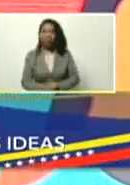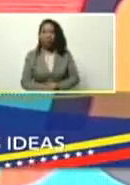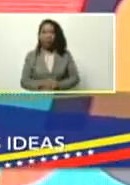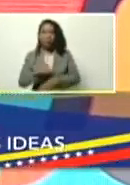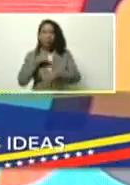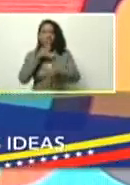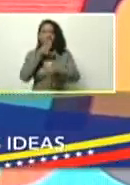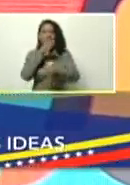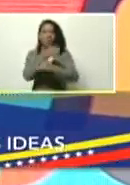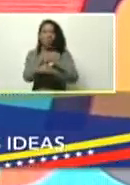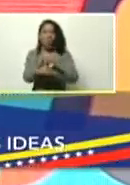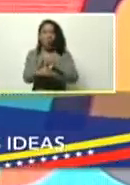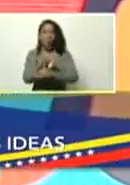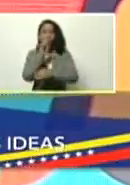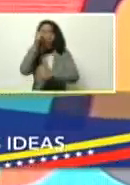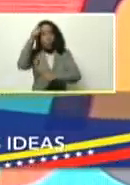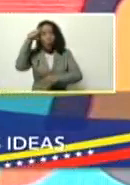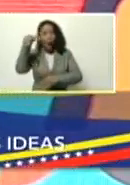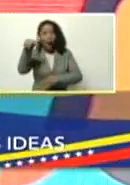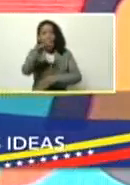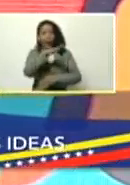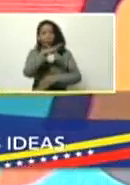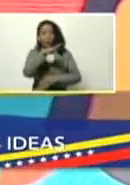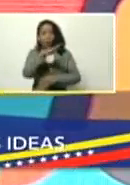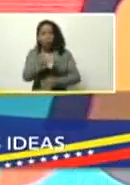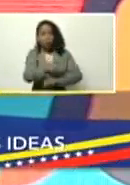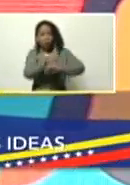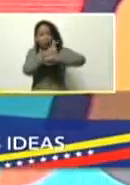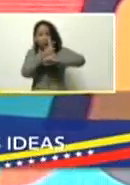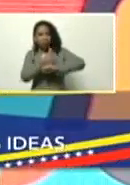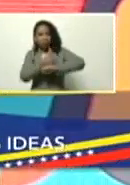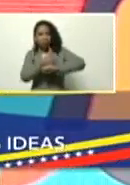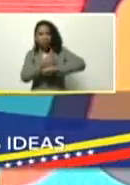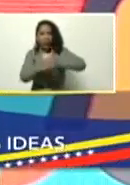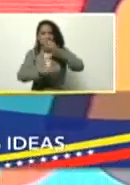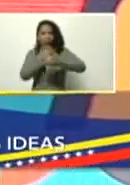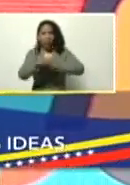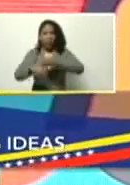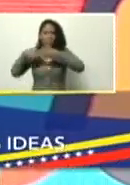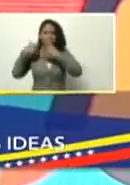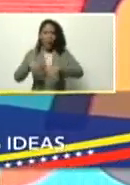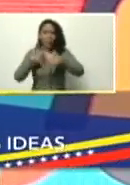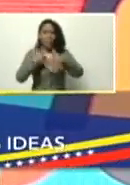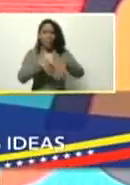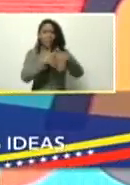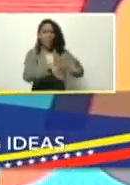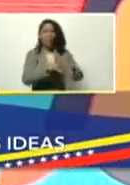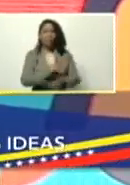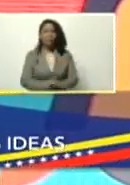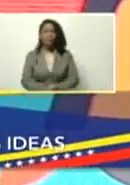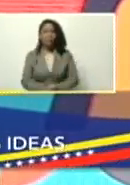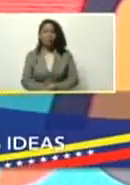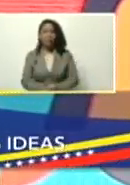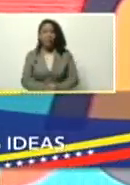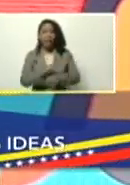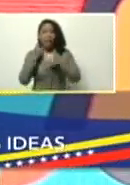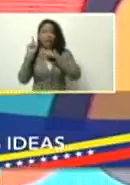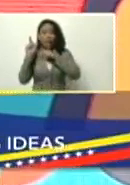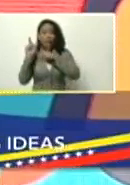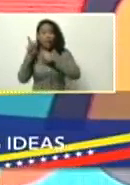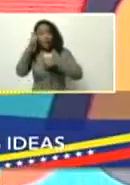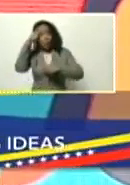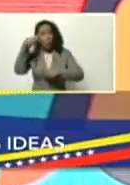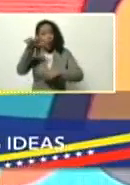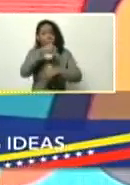fuimos un pueblo en armas, hecho ejército. Y ese pueblo en